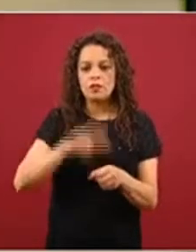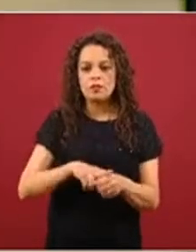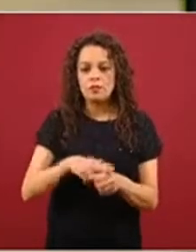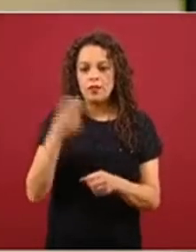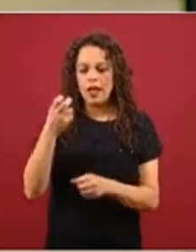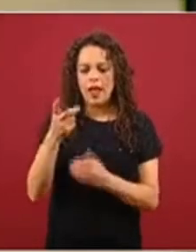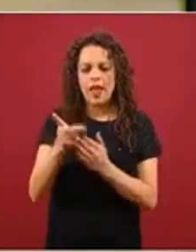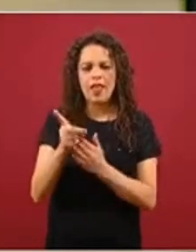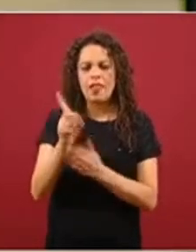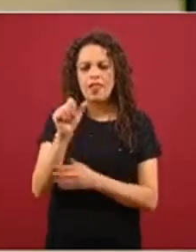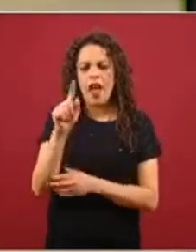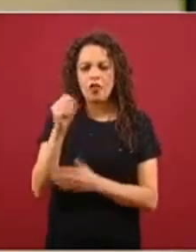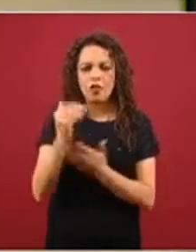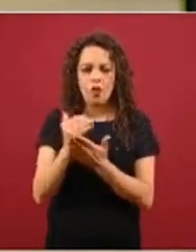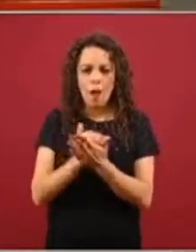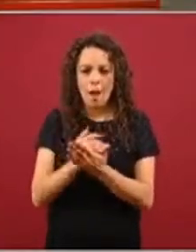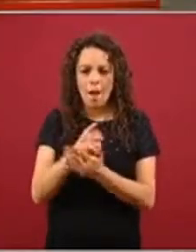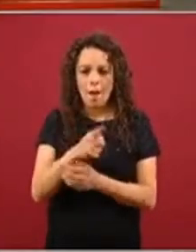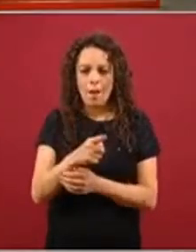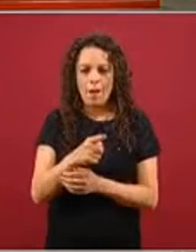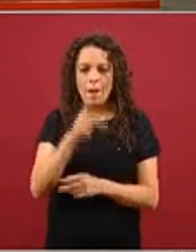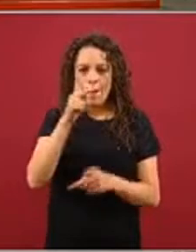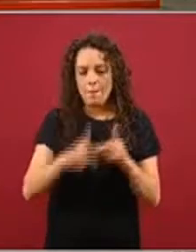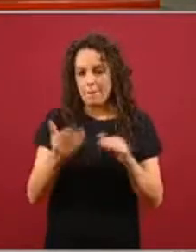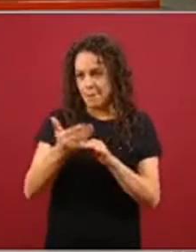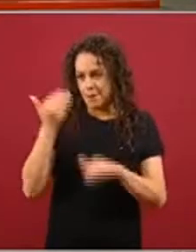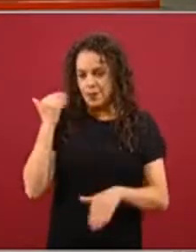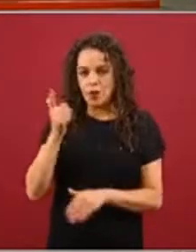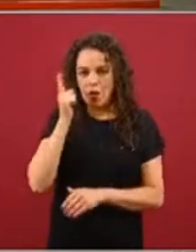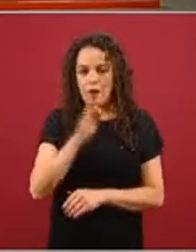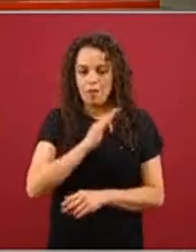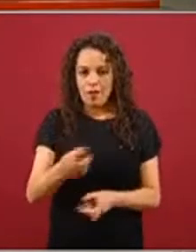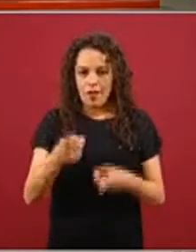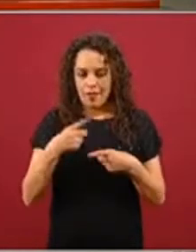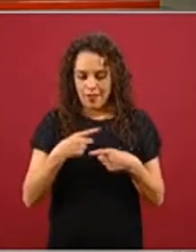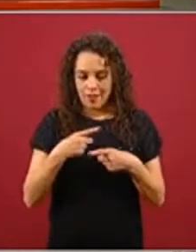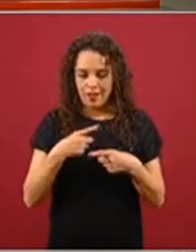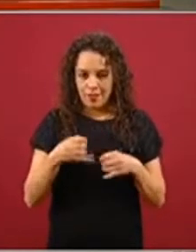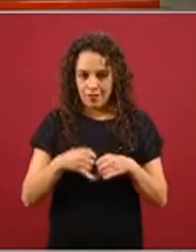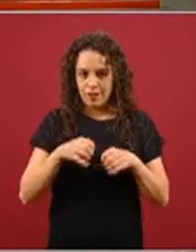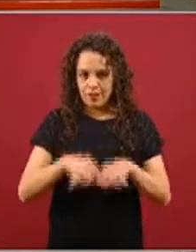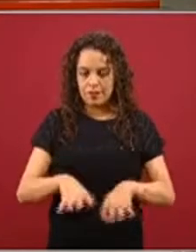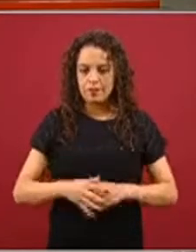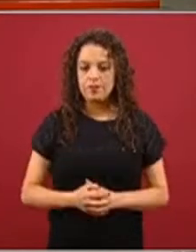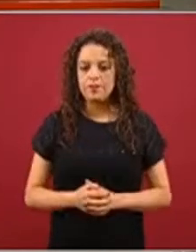pendiente y pues sería todo. Gracias. Muchas gracias. La infodemia.